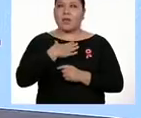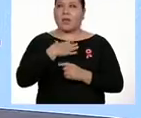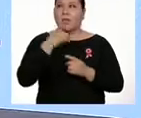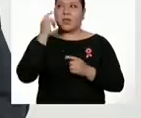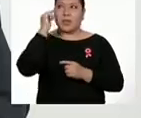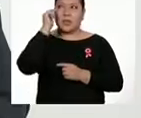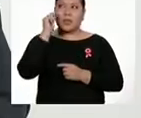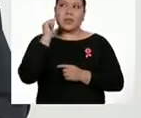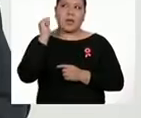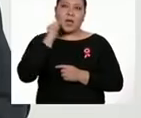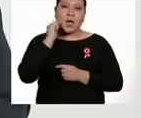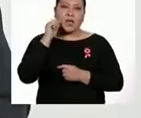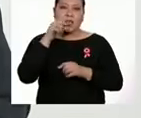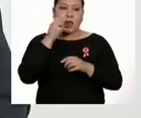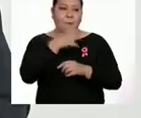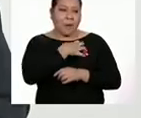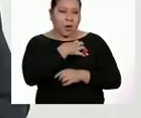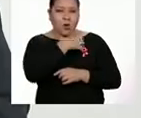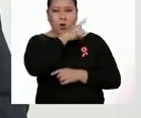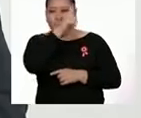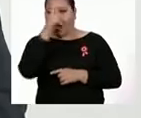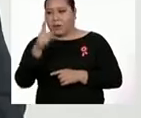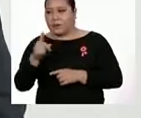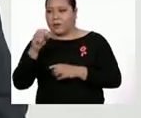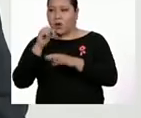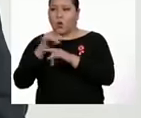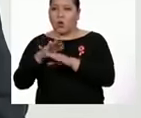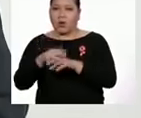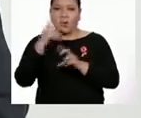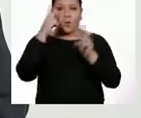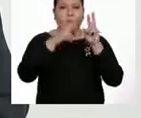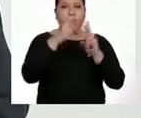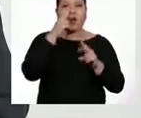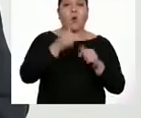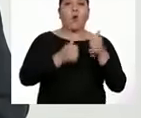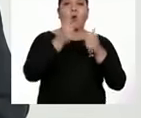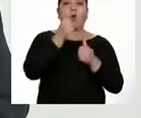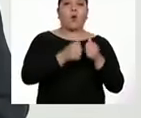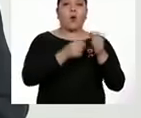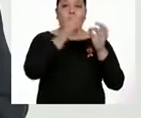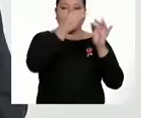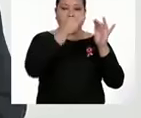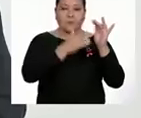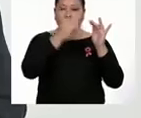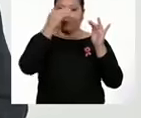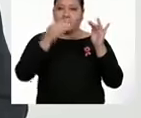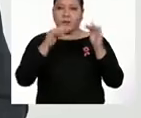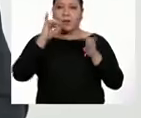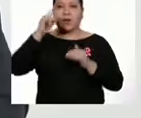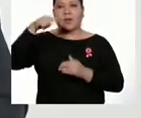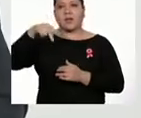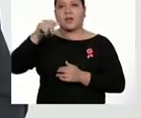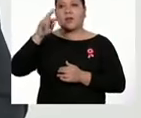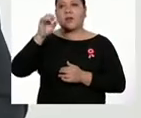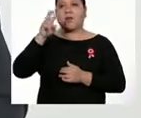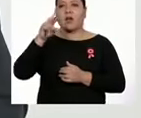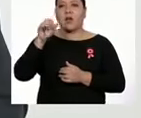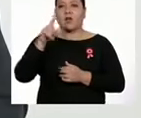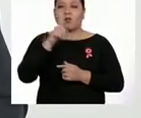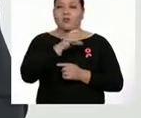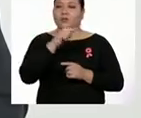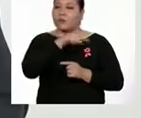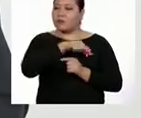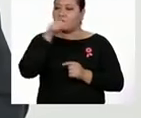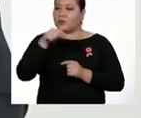mayo y julio. Lo que debemos hacer es determinar el intervalo de las mediciones que coinciden entre los